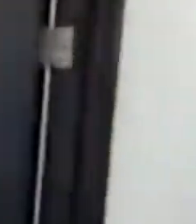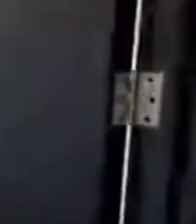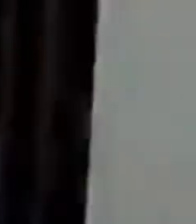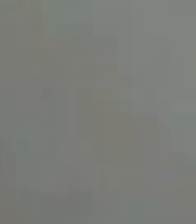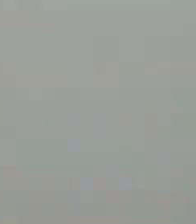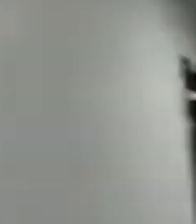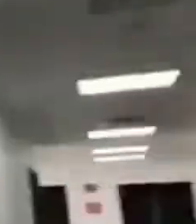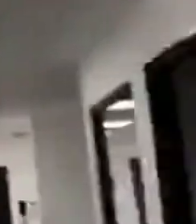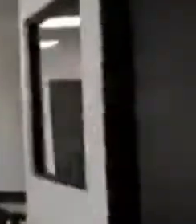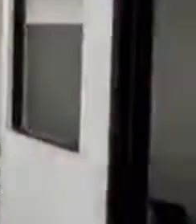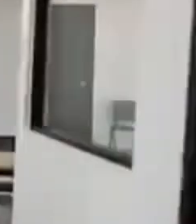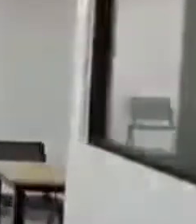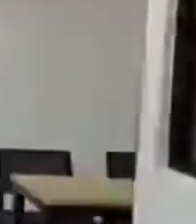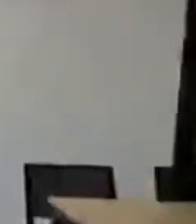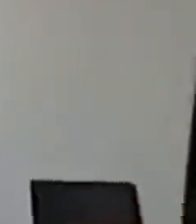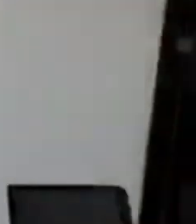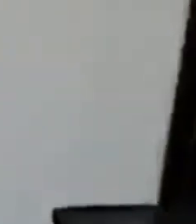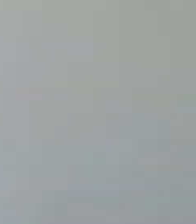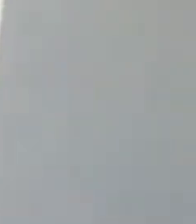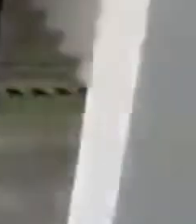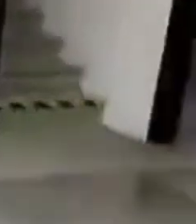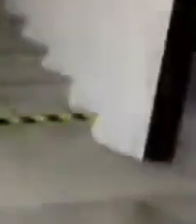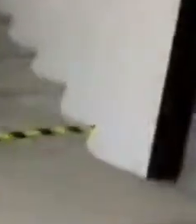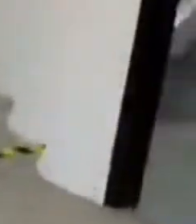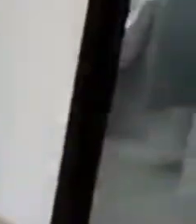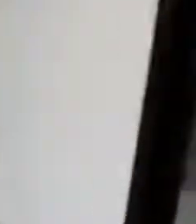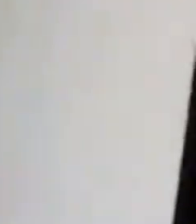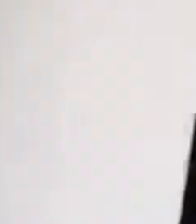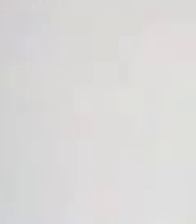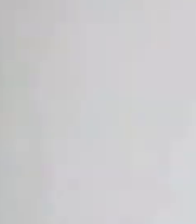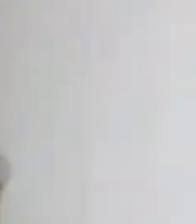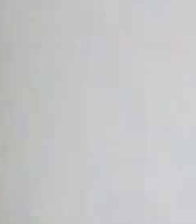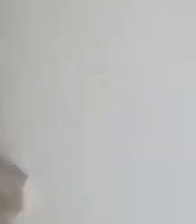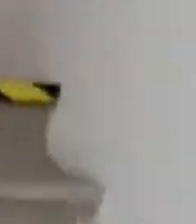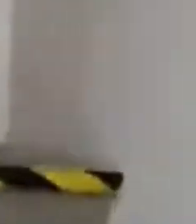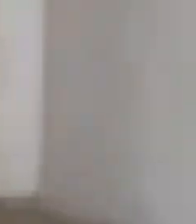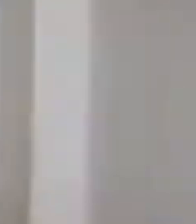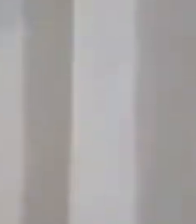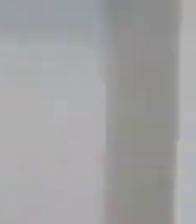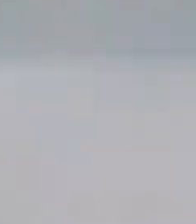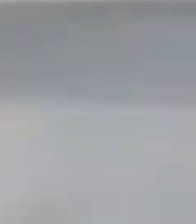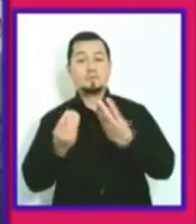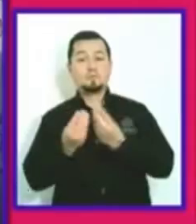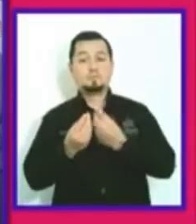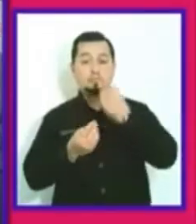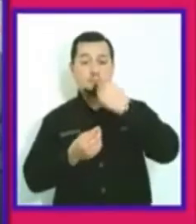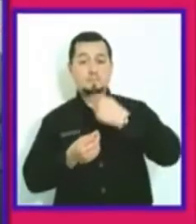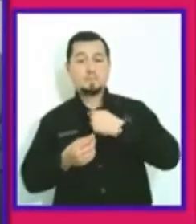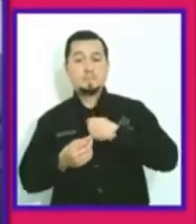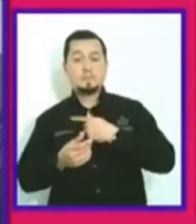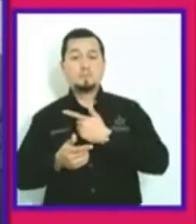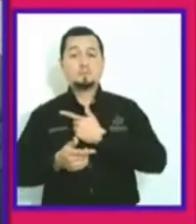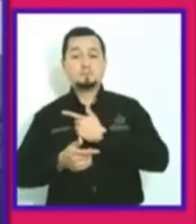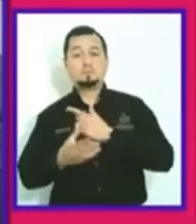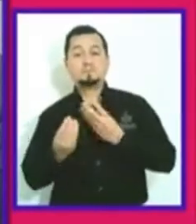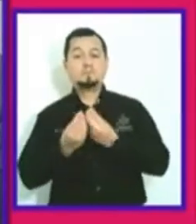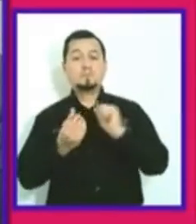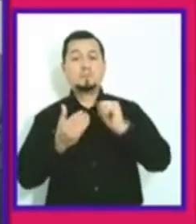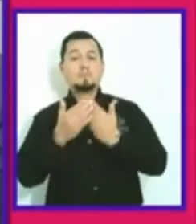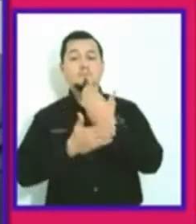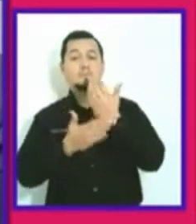múltiples la atención es de lunes a viernes de 10 de la mañana a 5 de la tarde para señal informativa